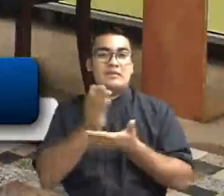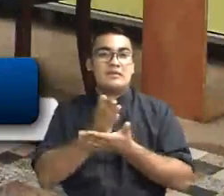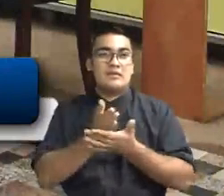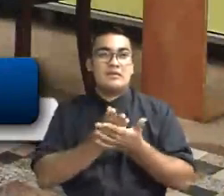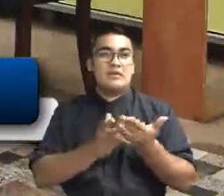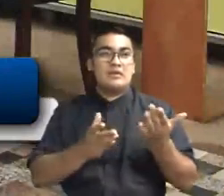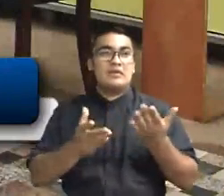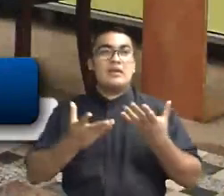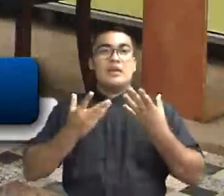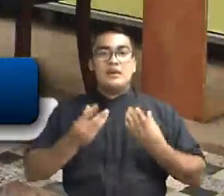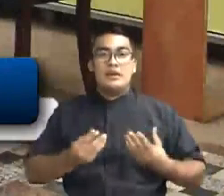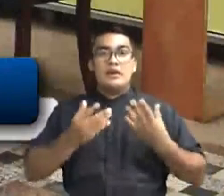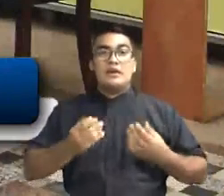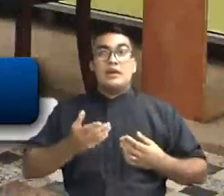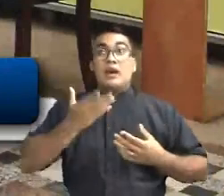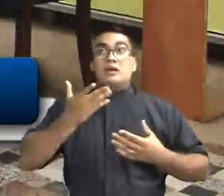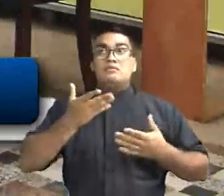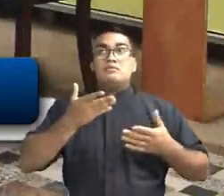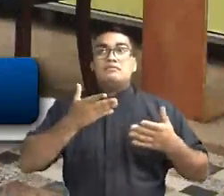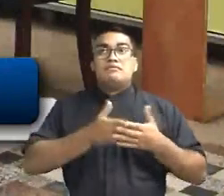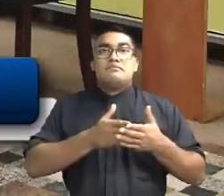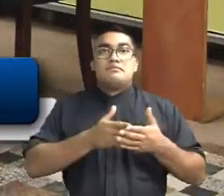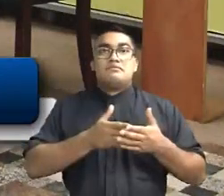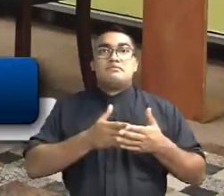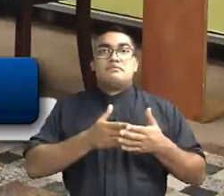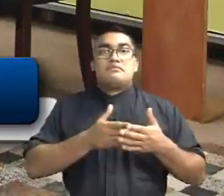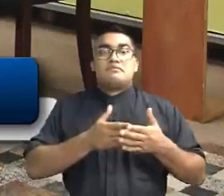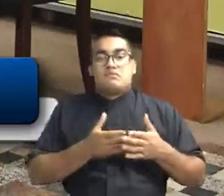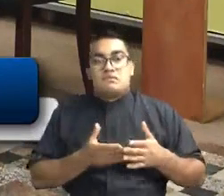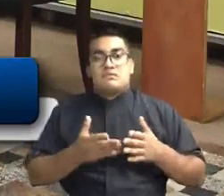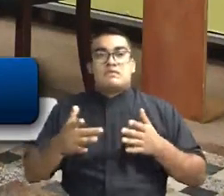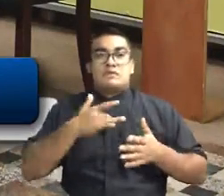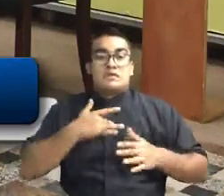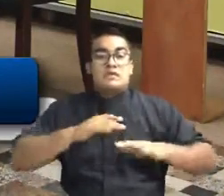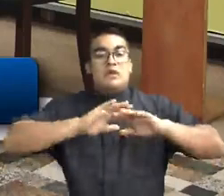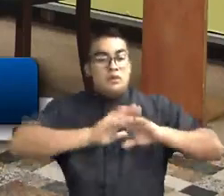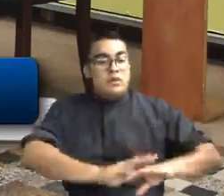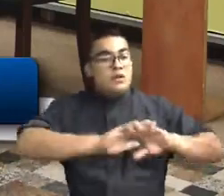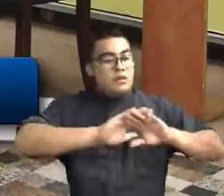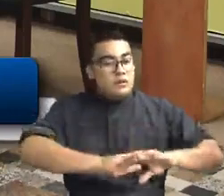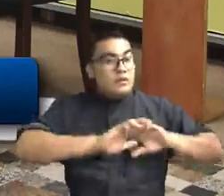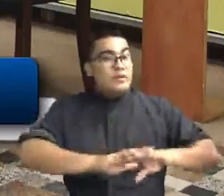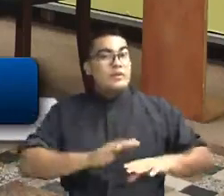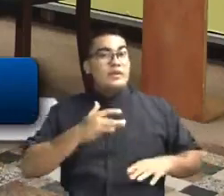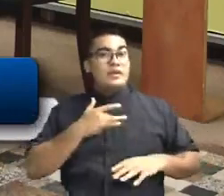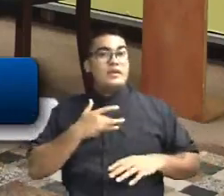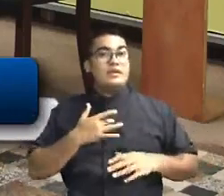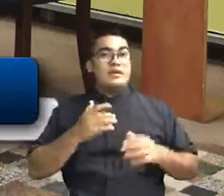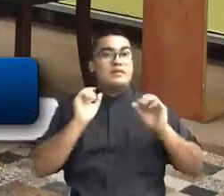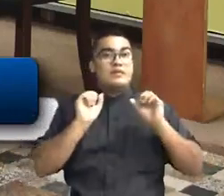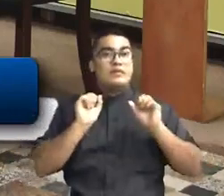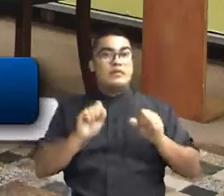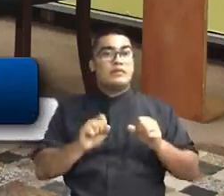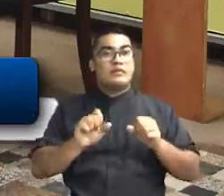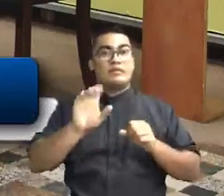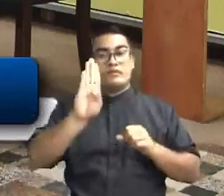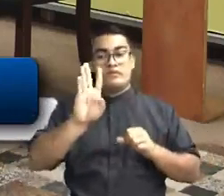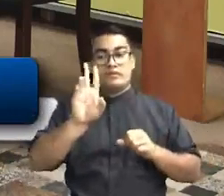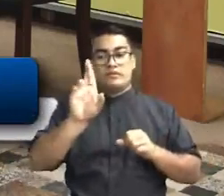pierdan totalmente la respiración por momento y uno tenga que darle primero auxilio? Sí, ellos pueden hacer broncoespasmo